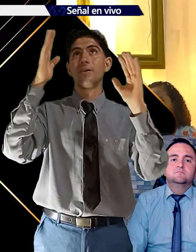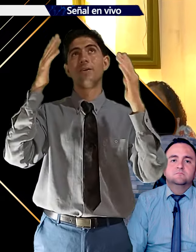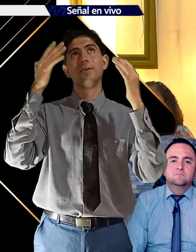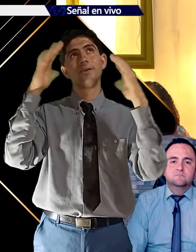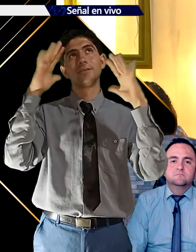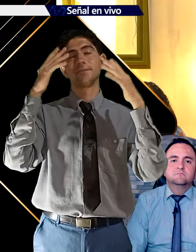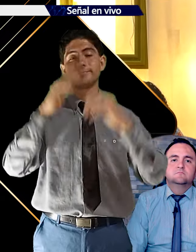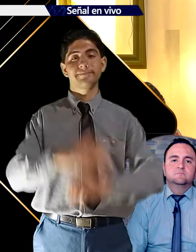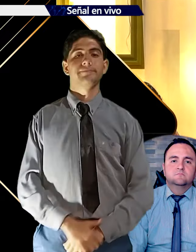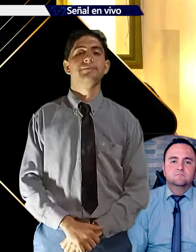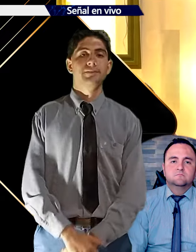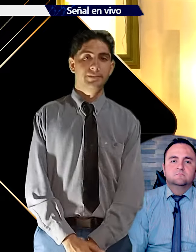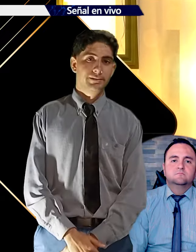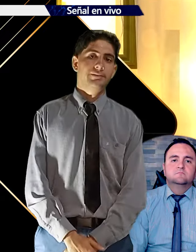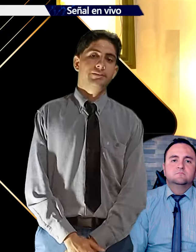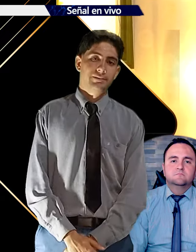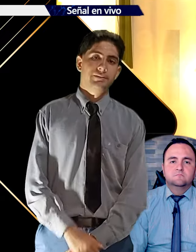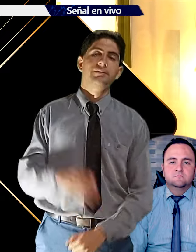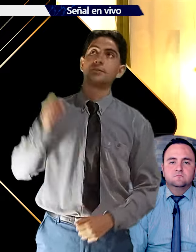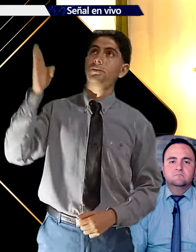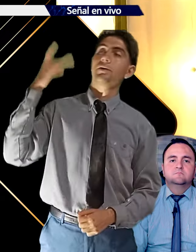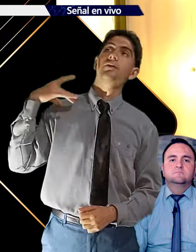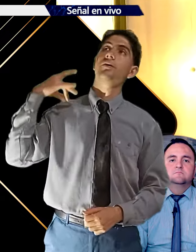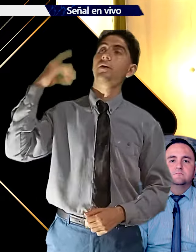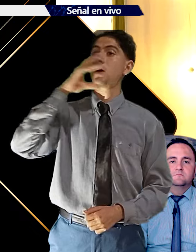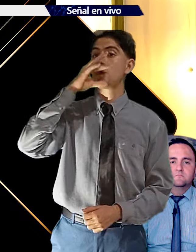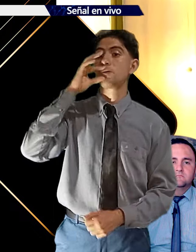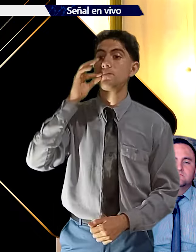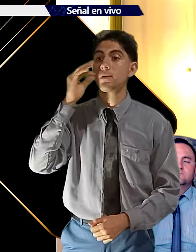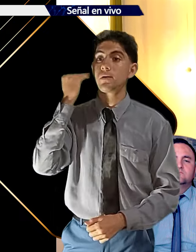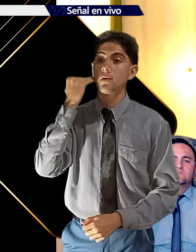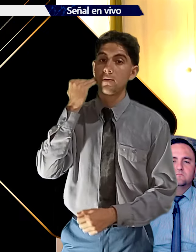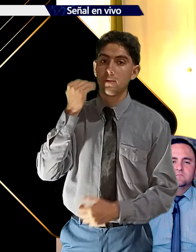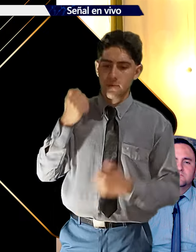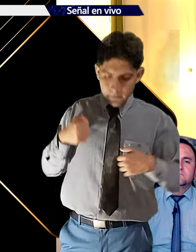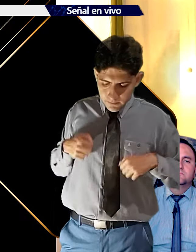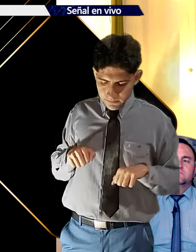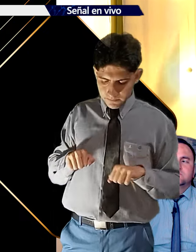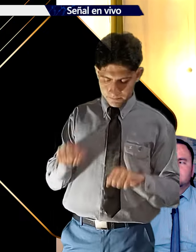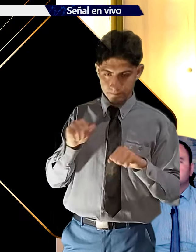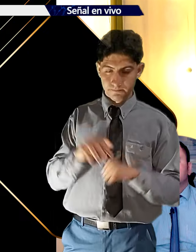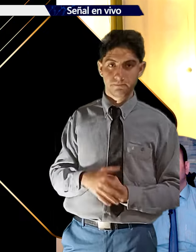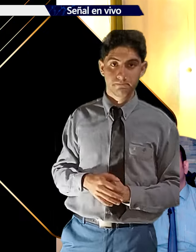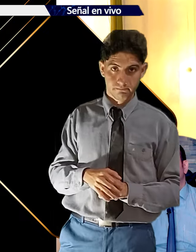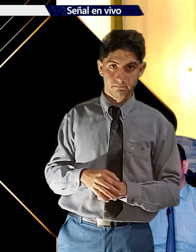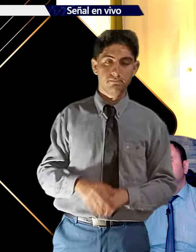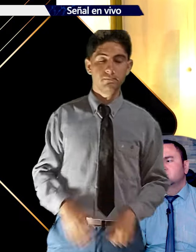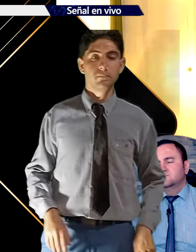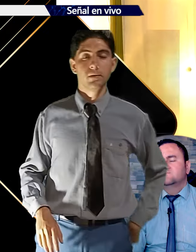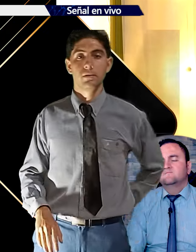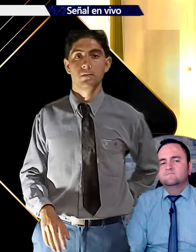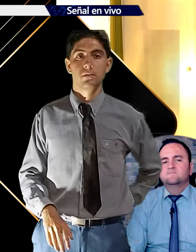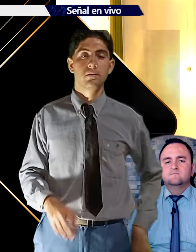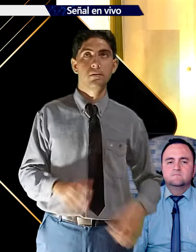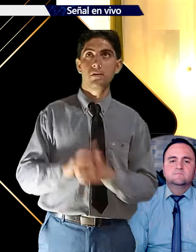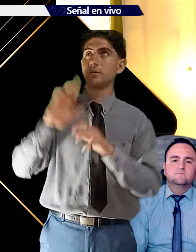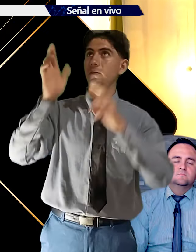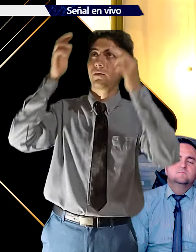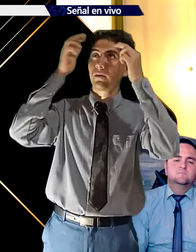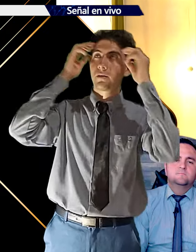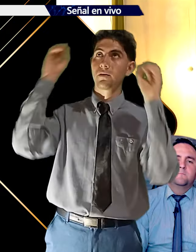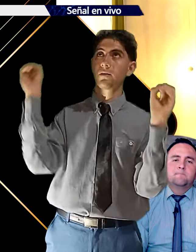Jesucristo, el Rey de la gloria, llama a hombres y mujeres